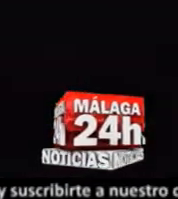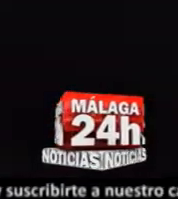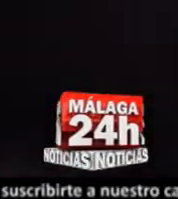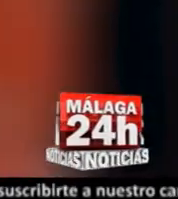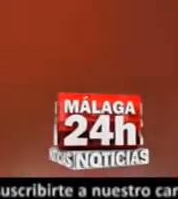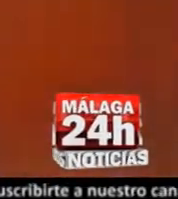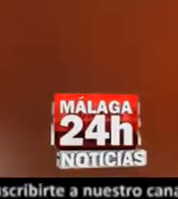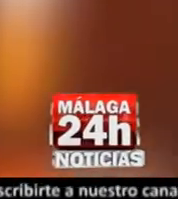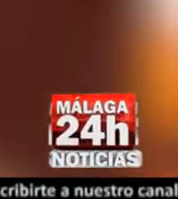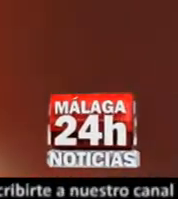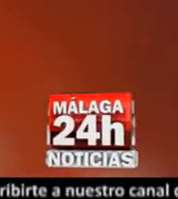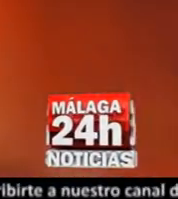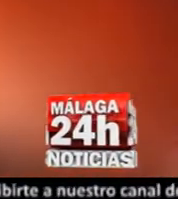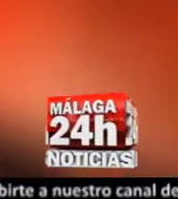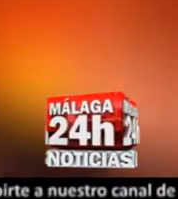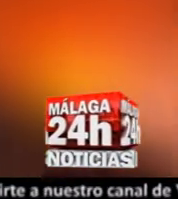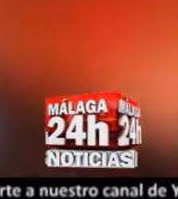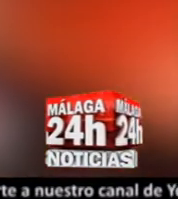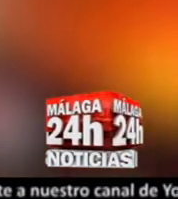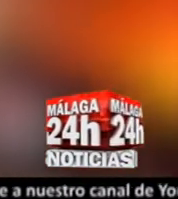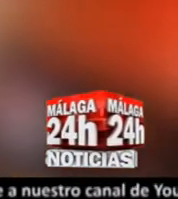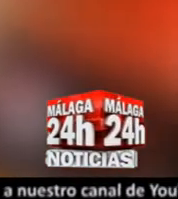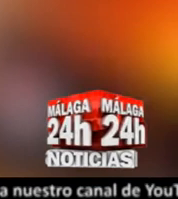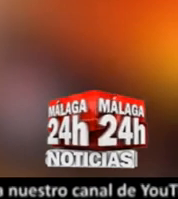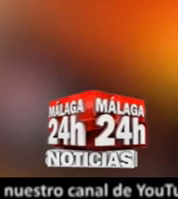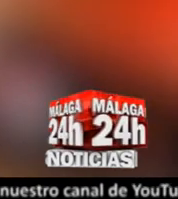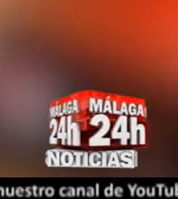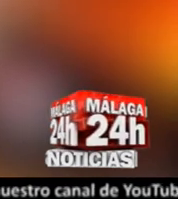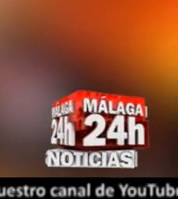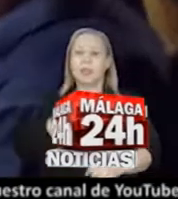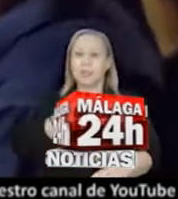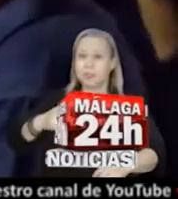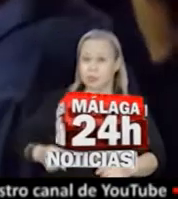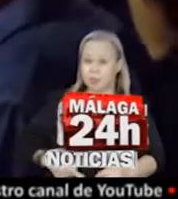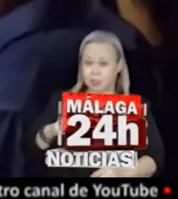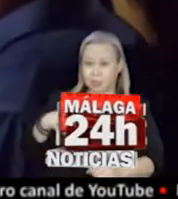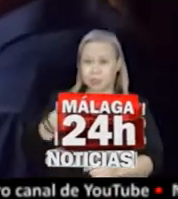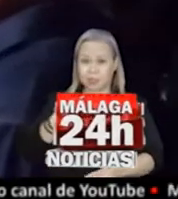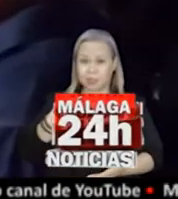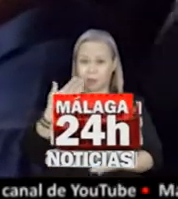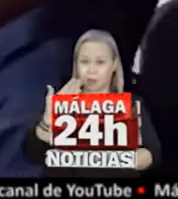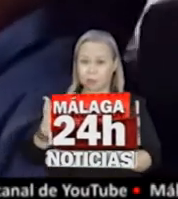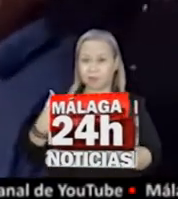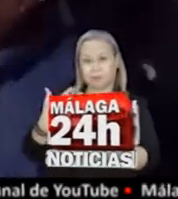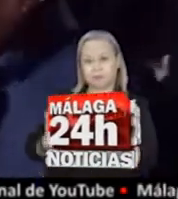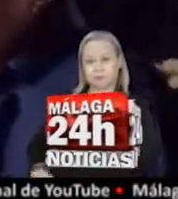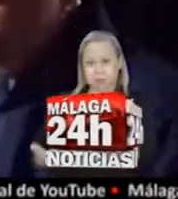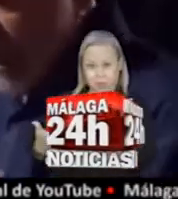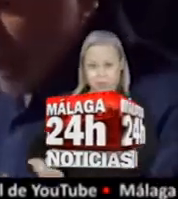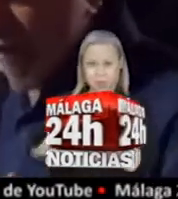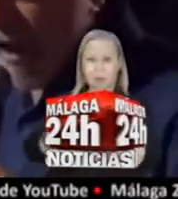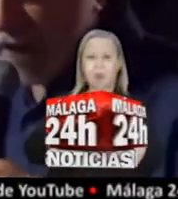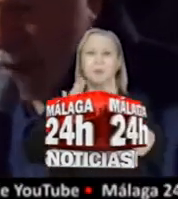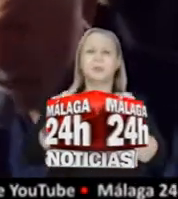afines a bolsonaro y asegurado que se trata de los sectores más radicales del bolsonarismo y que estos no deben afectar al diálogo con el